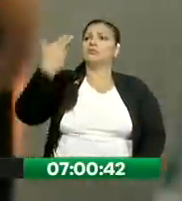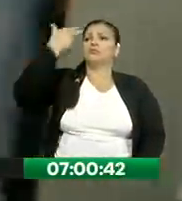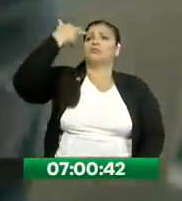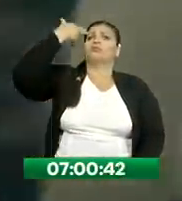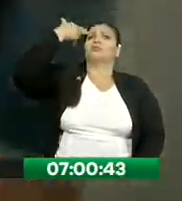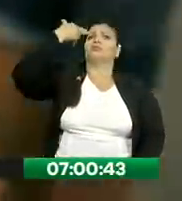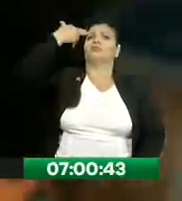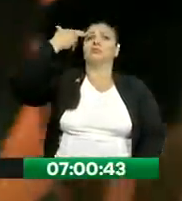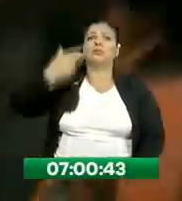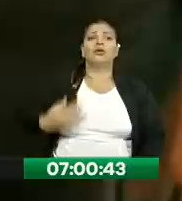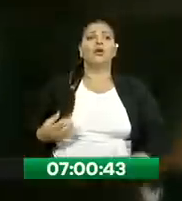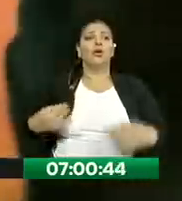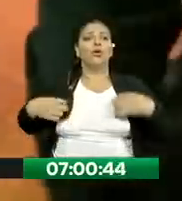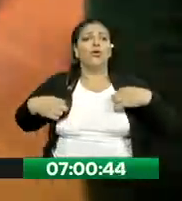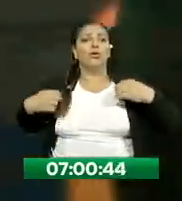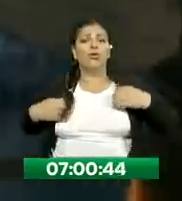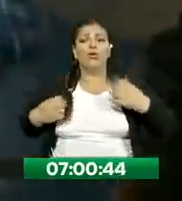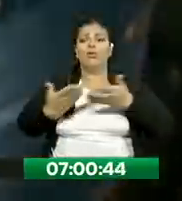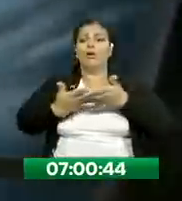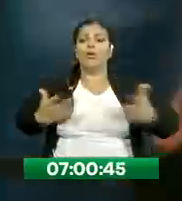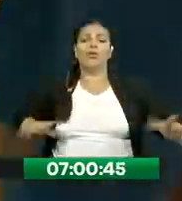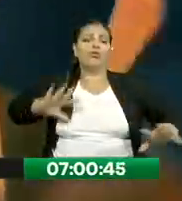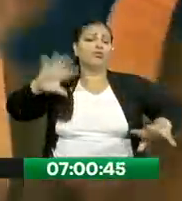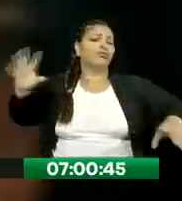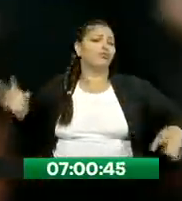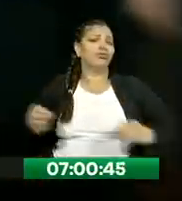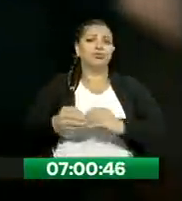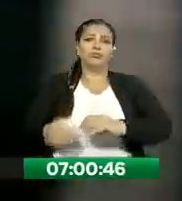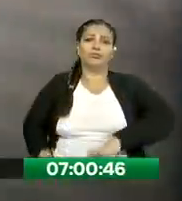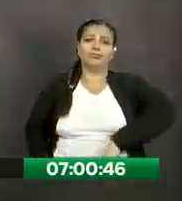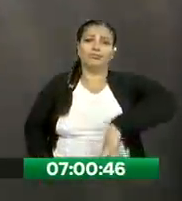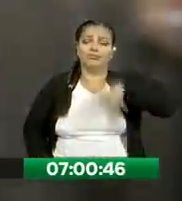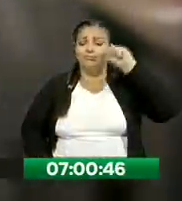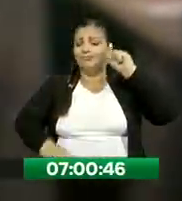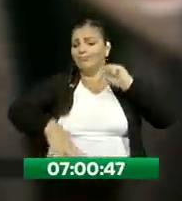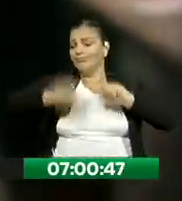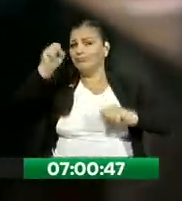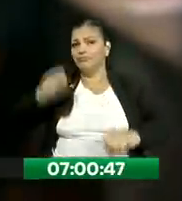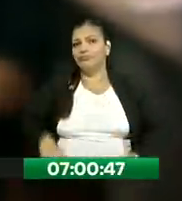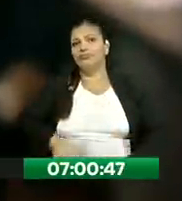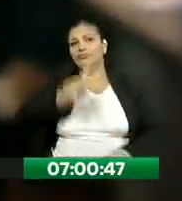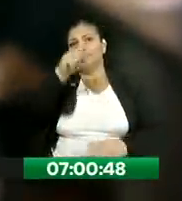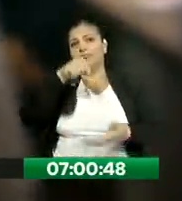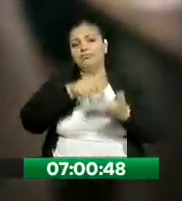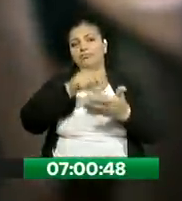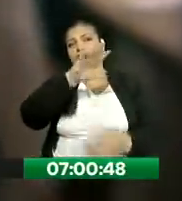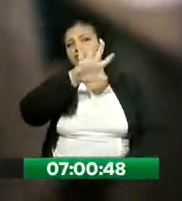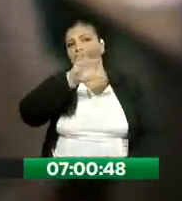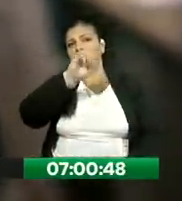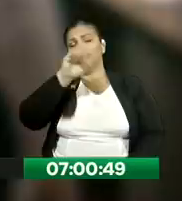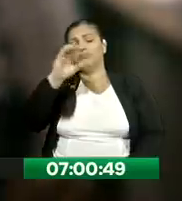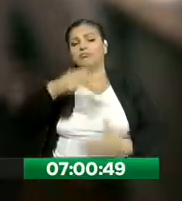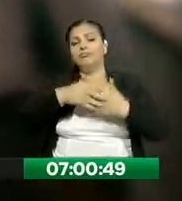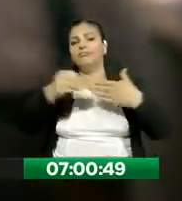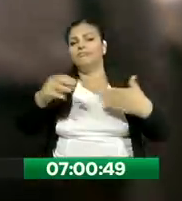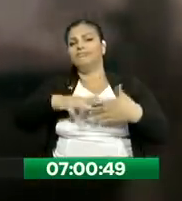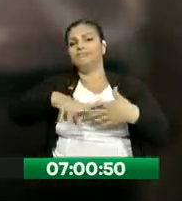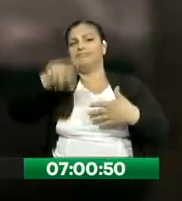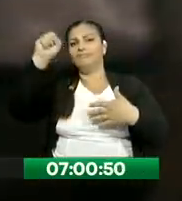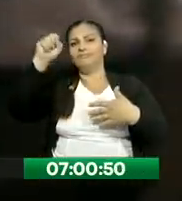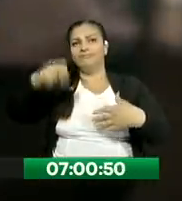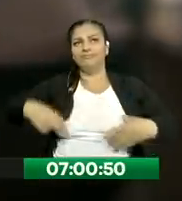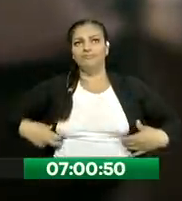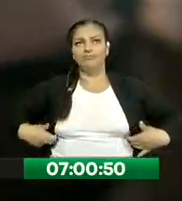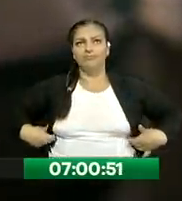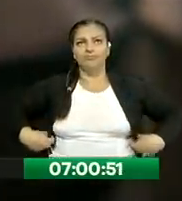pues temen que situaciones como esta se repitan. Es por ello que ponen en marcha planes para proteger a los viajeros. En la